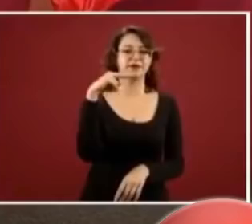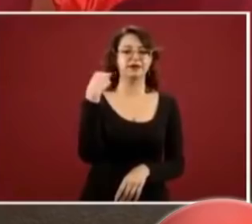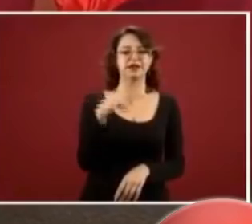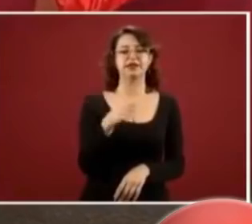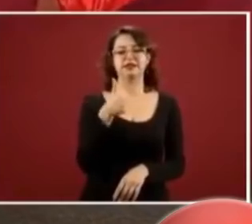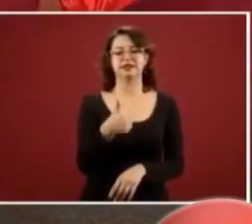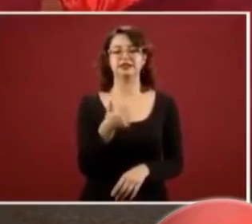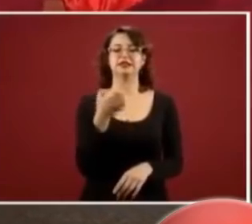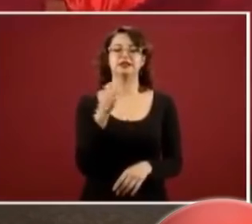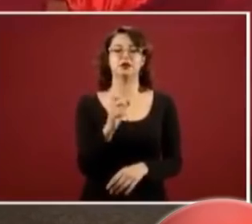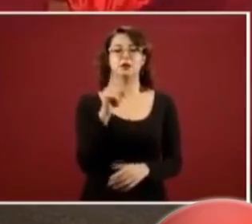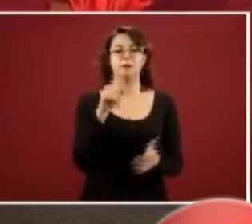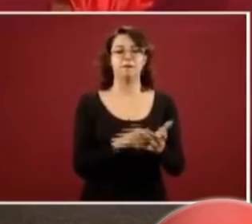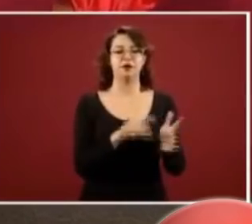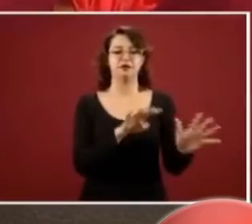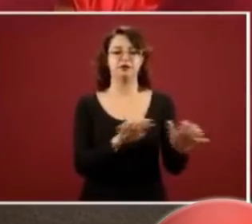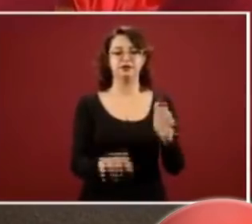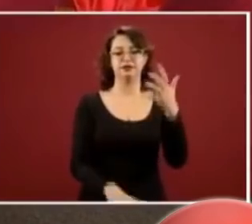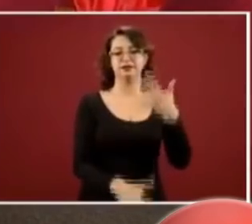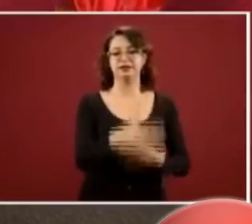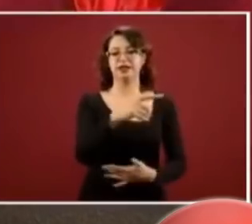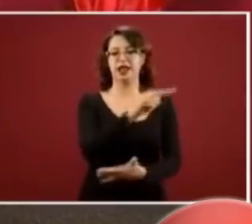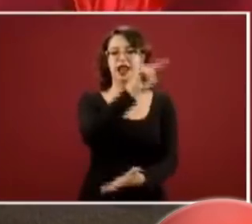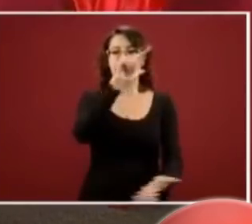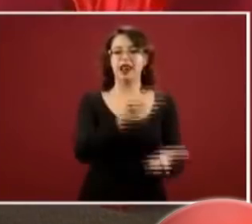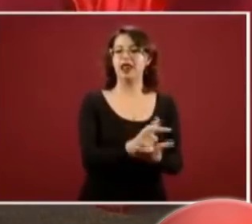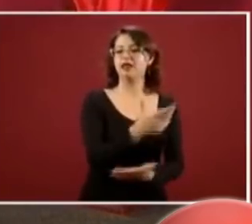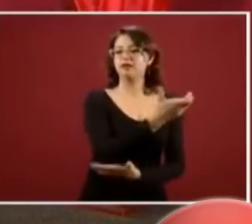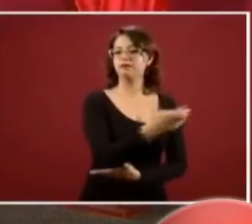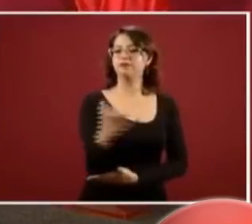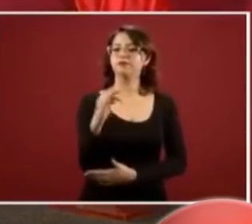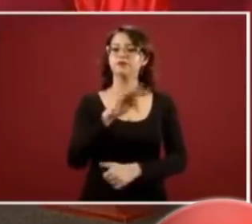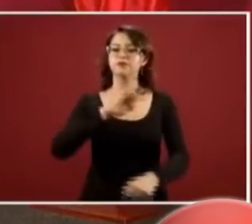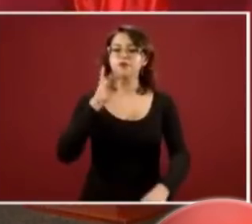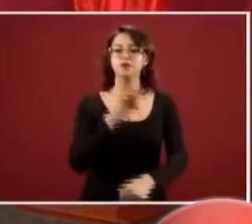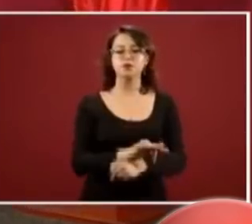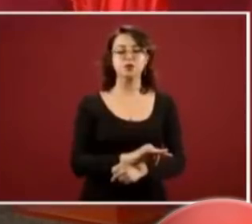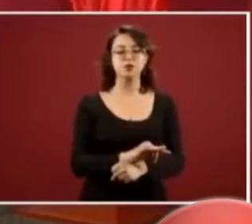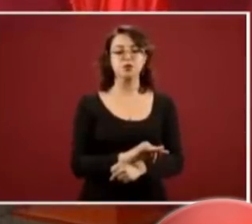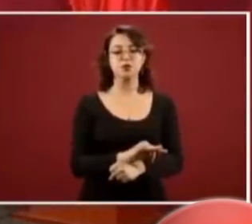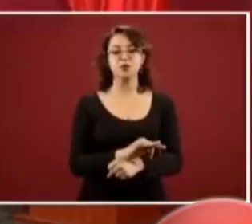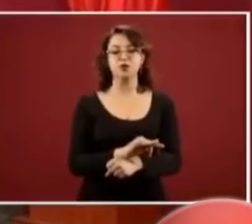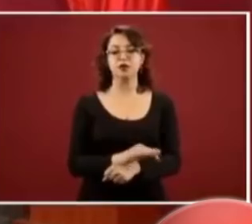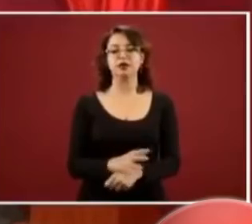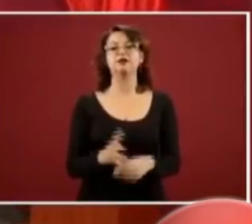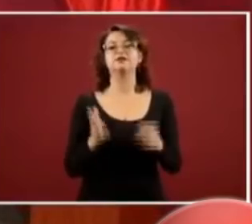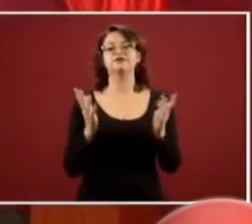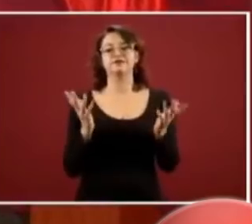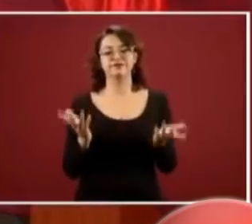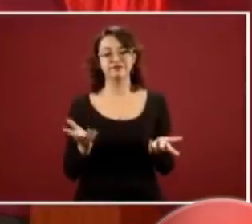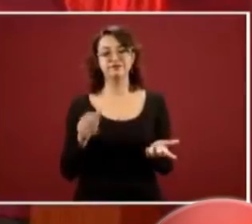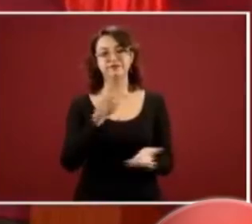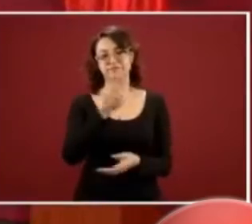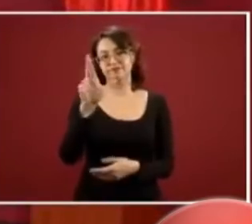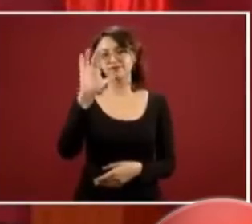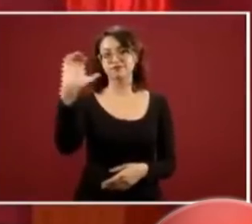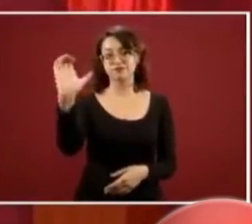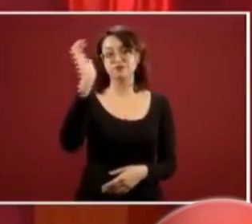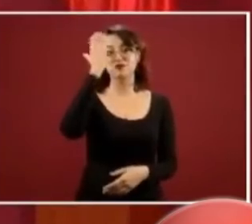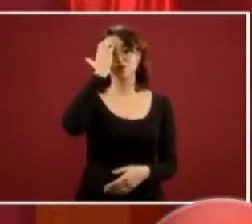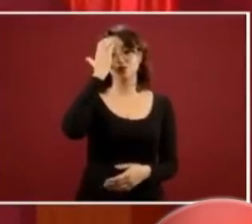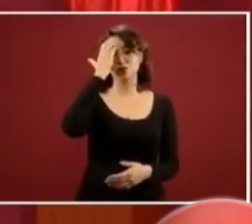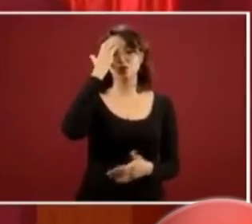de 1915 la ley agraria, en donde se ya reconocen